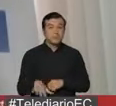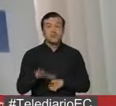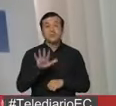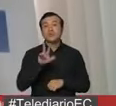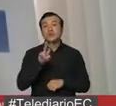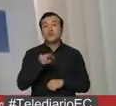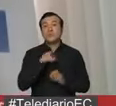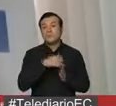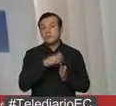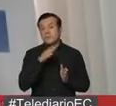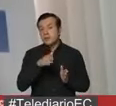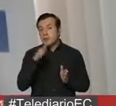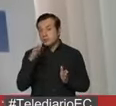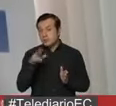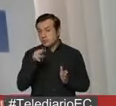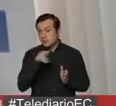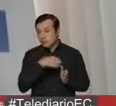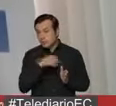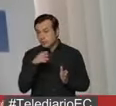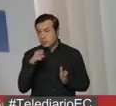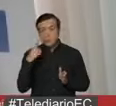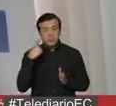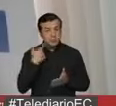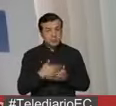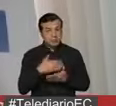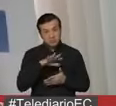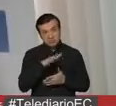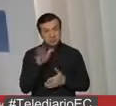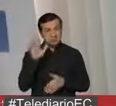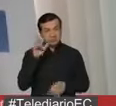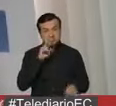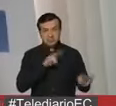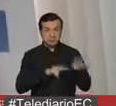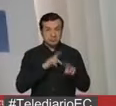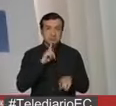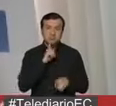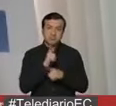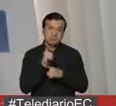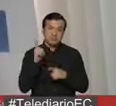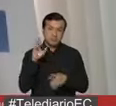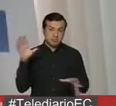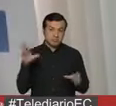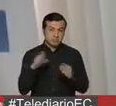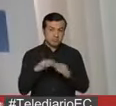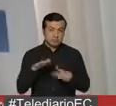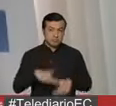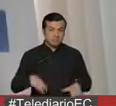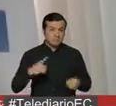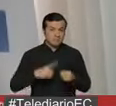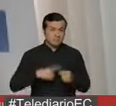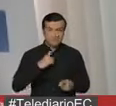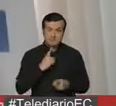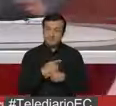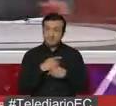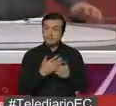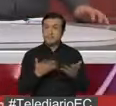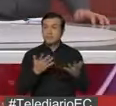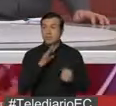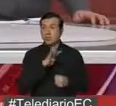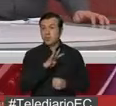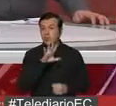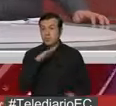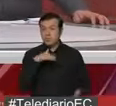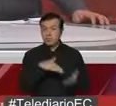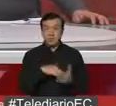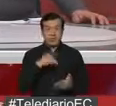2 meses, y con eso podríamos tener una buena aproximación de lo que ocurre realmente en la capital. Pero esas